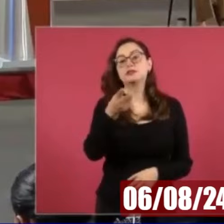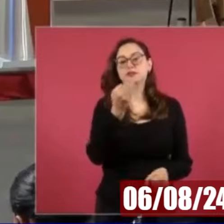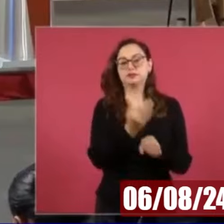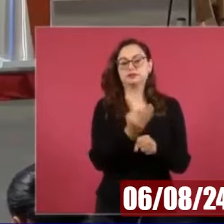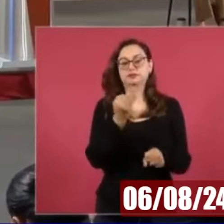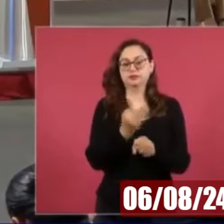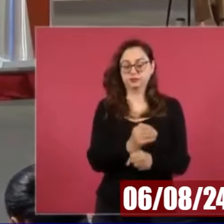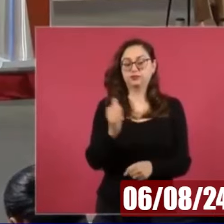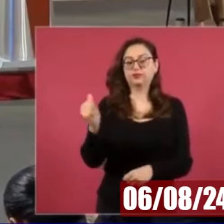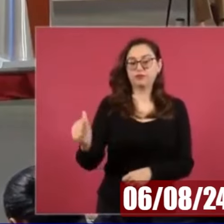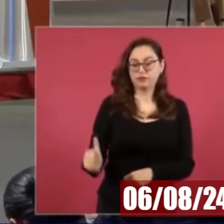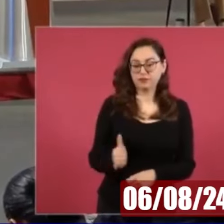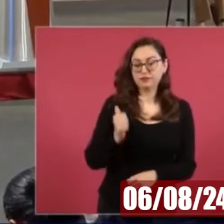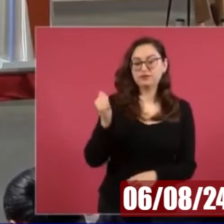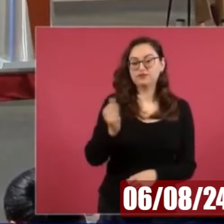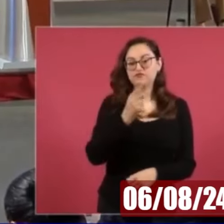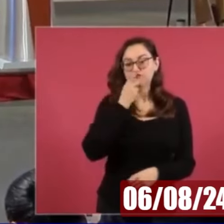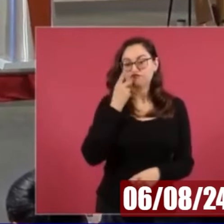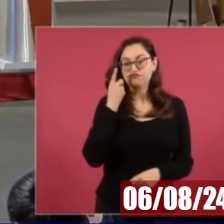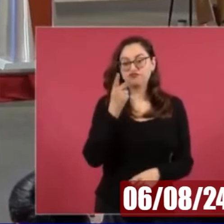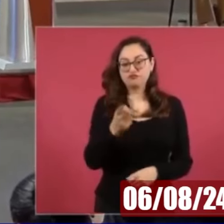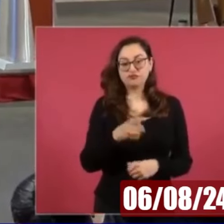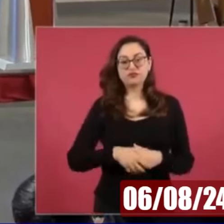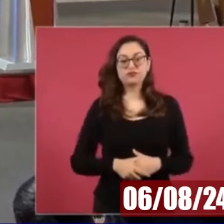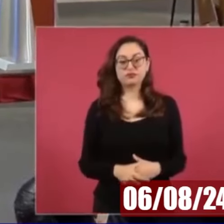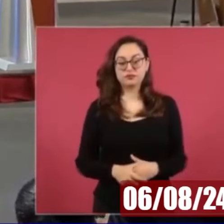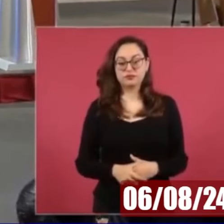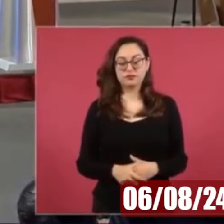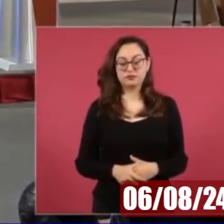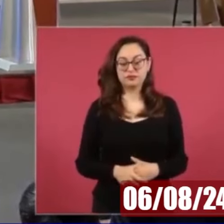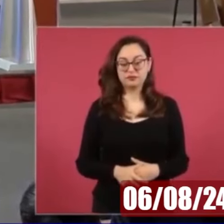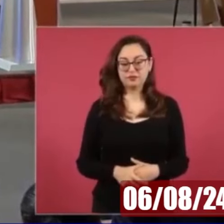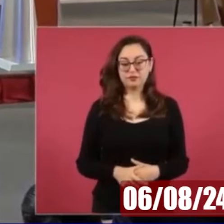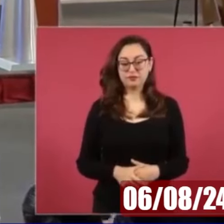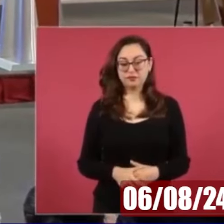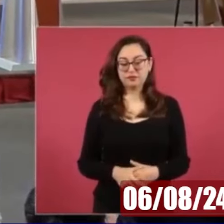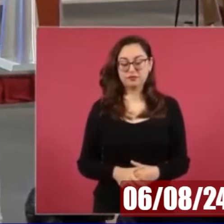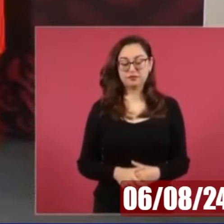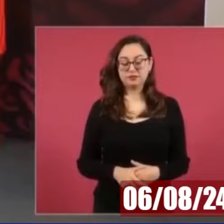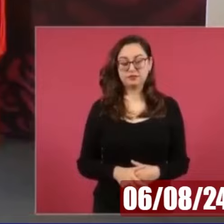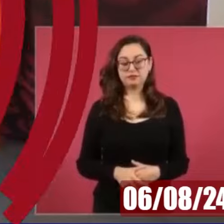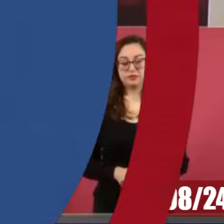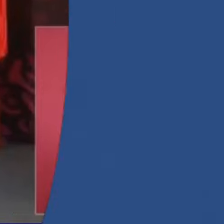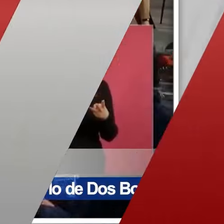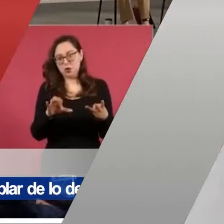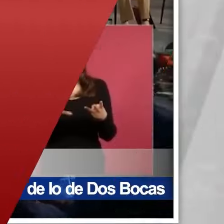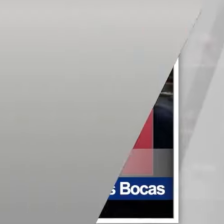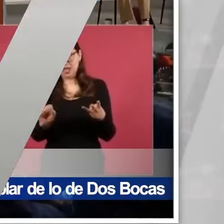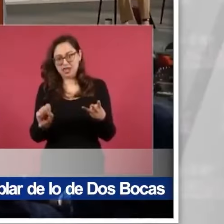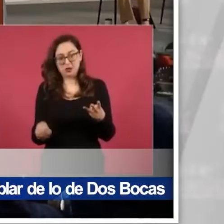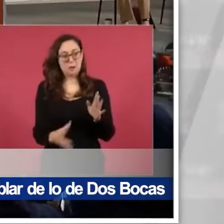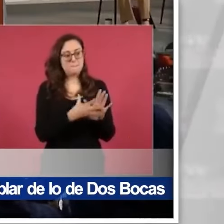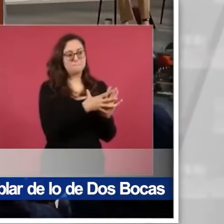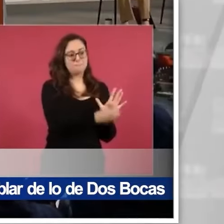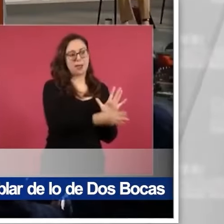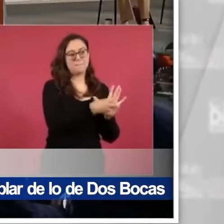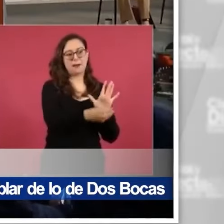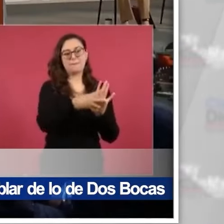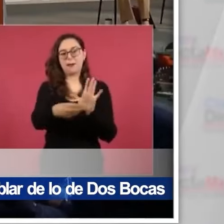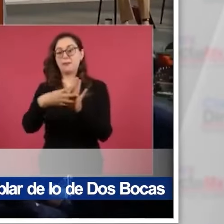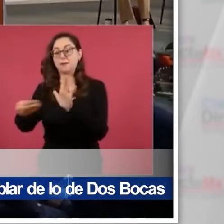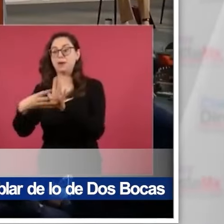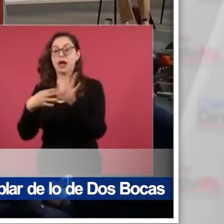el presidente López Obrador ha dicho que se trató de Televisa así lo dijo el presidente es lo